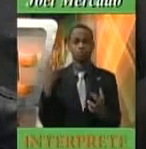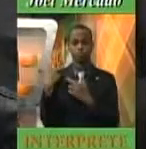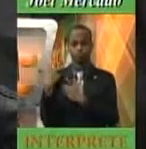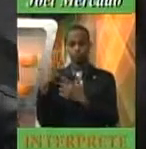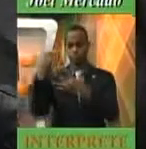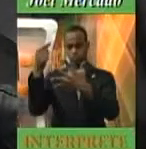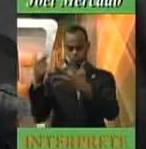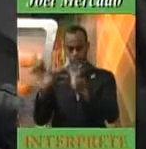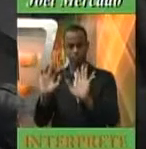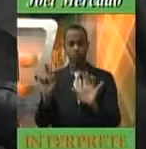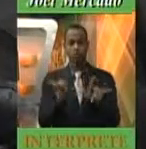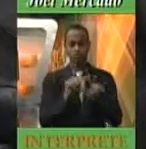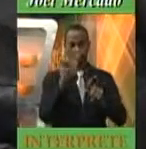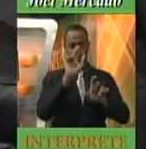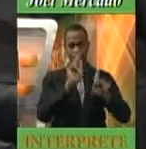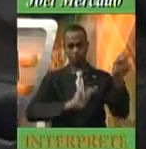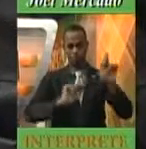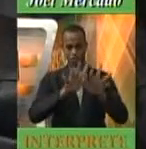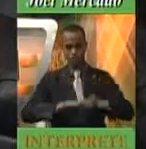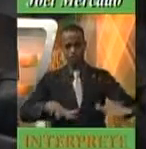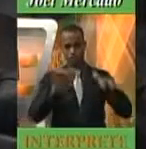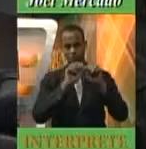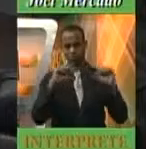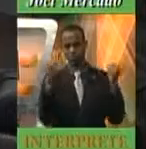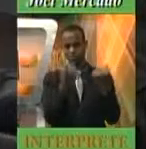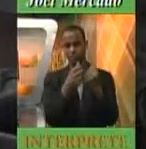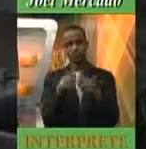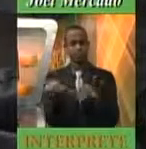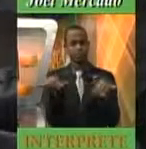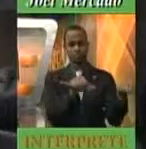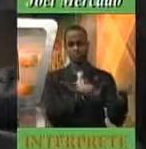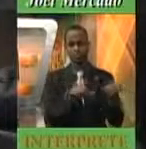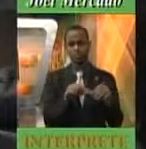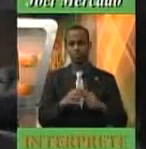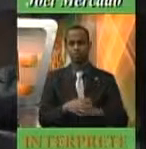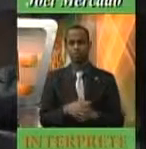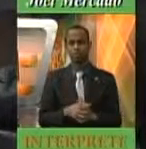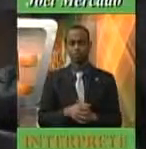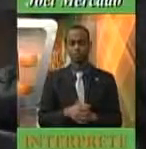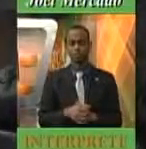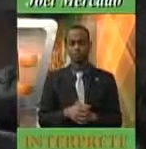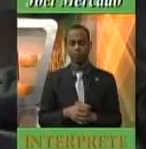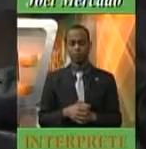como lo que nos corresponde a todos nosotros como ciudadanos.